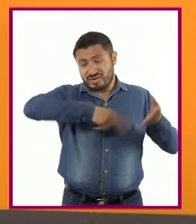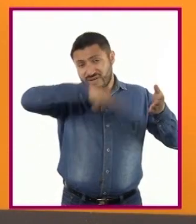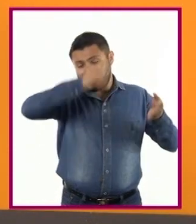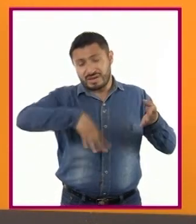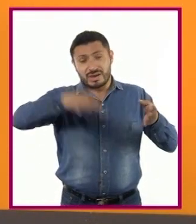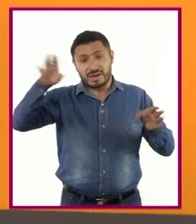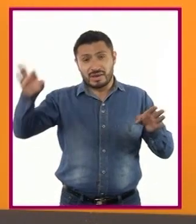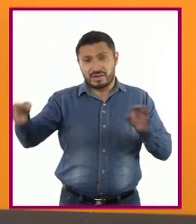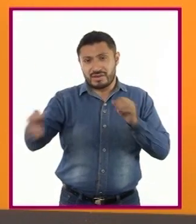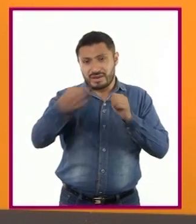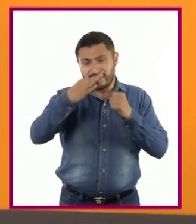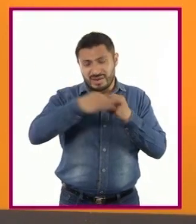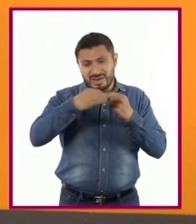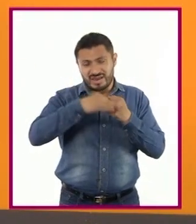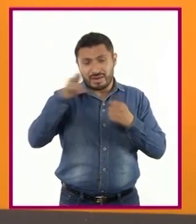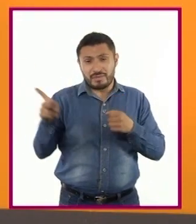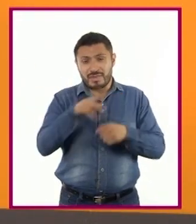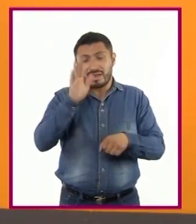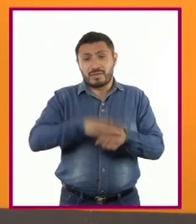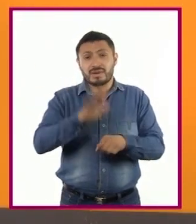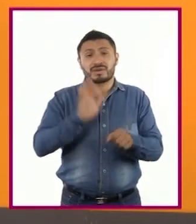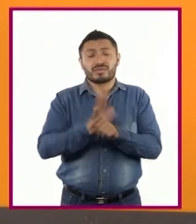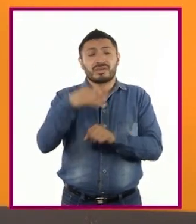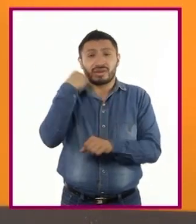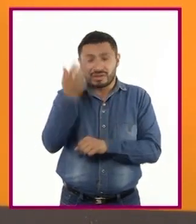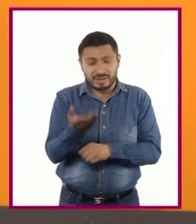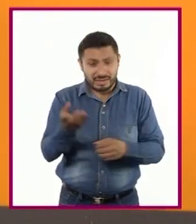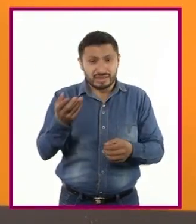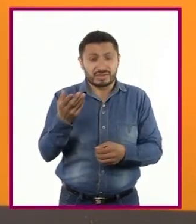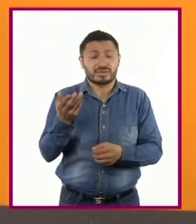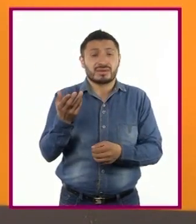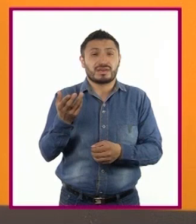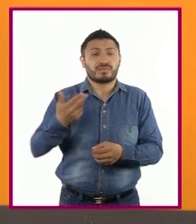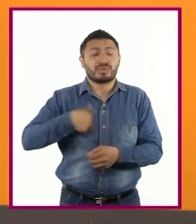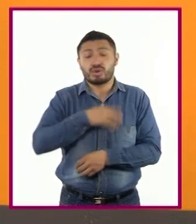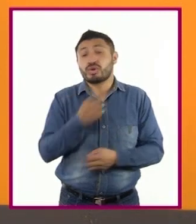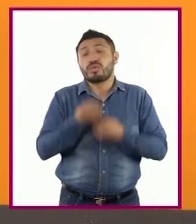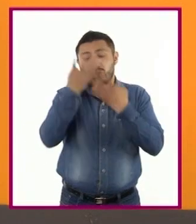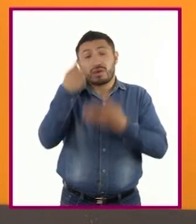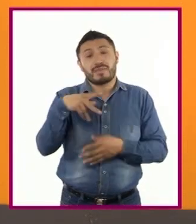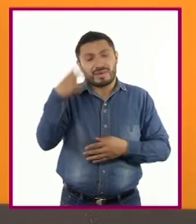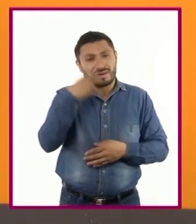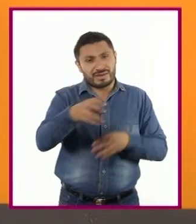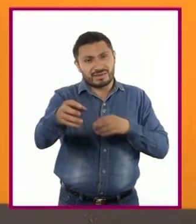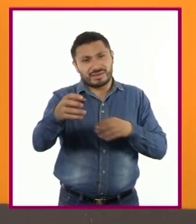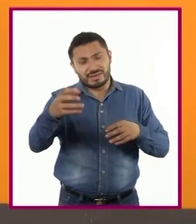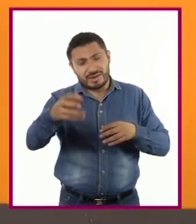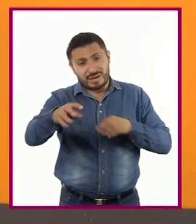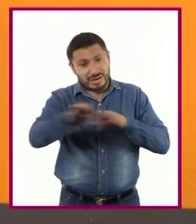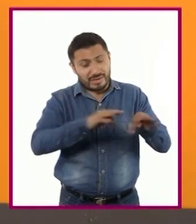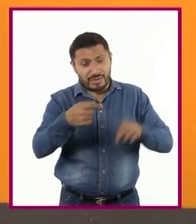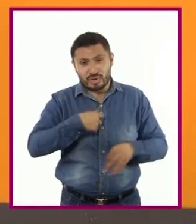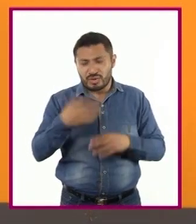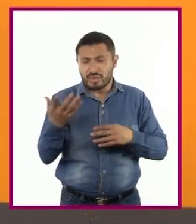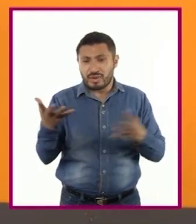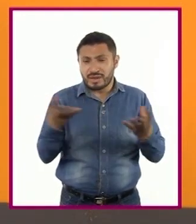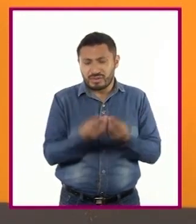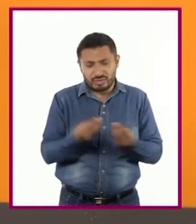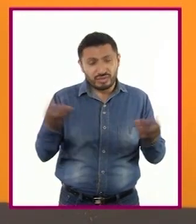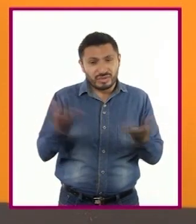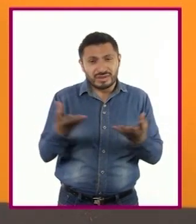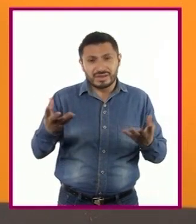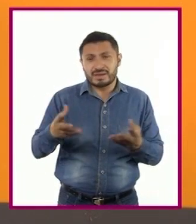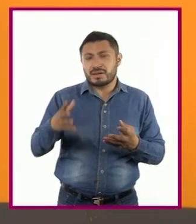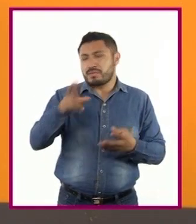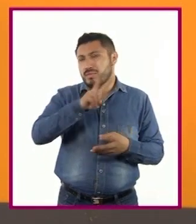cercanos a lo que queremos expresar. Pero, curiosamente, este trabajo lo hice con cerca de 200 alumnos. Está a la vista